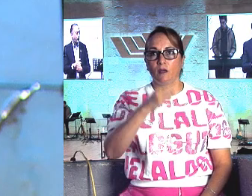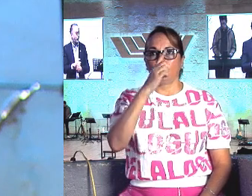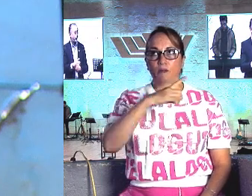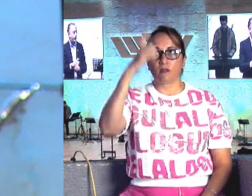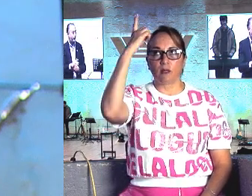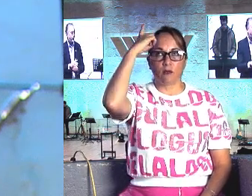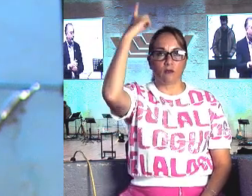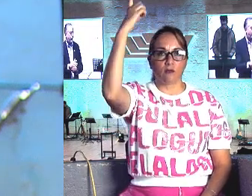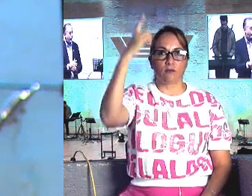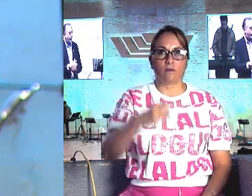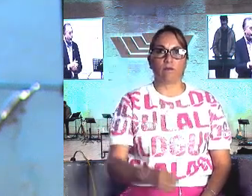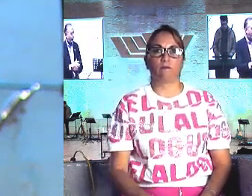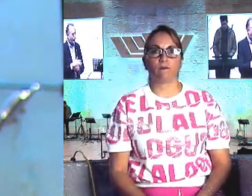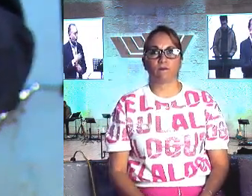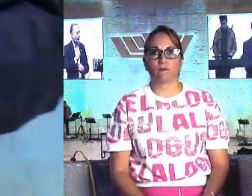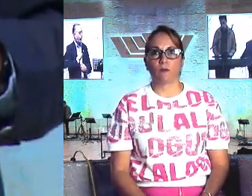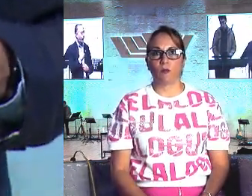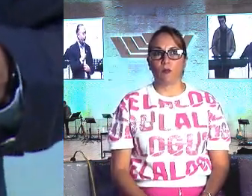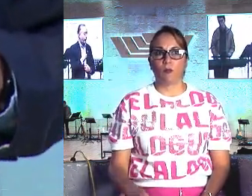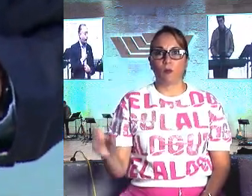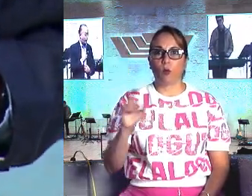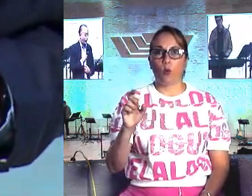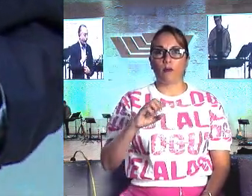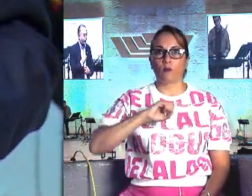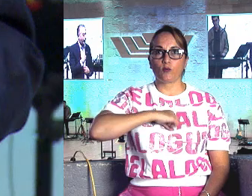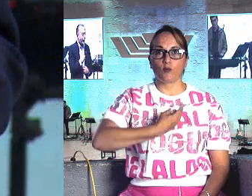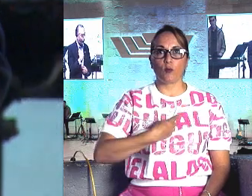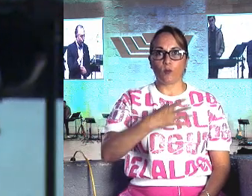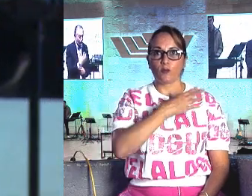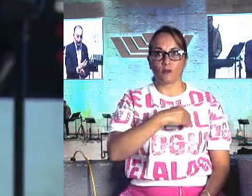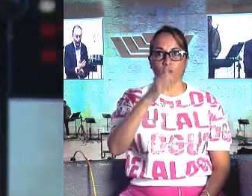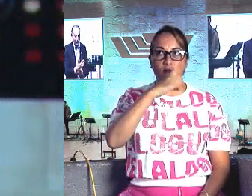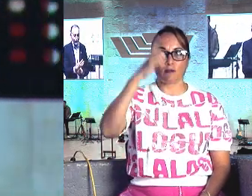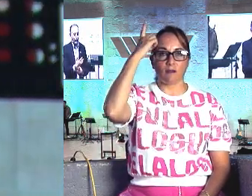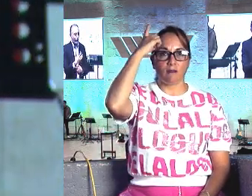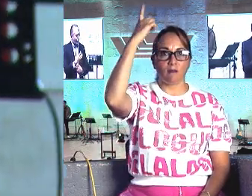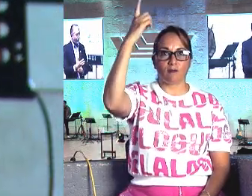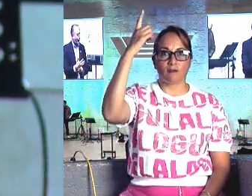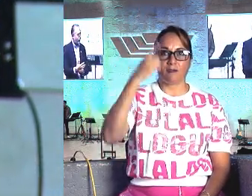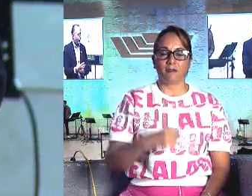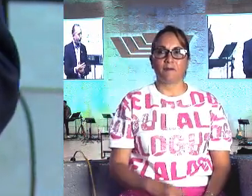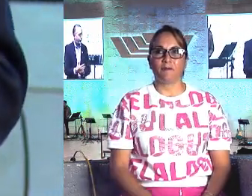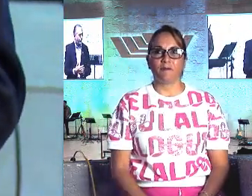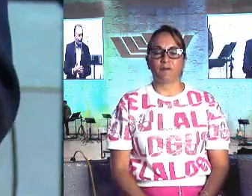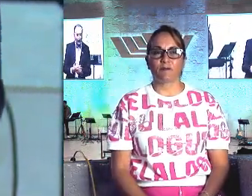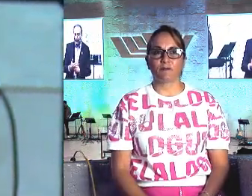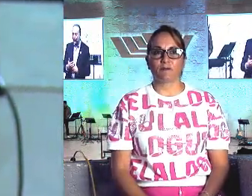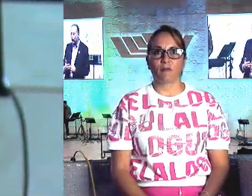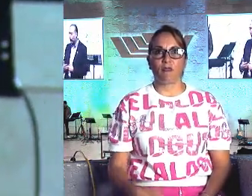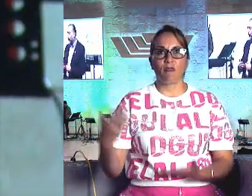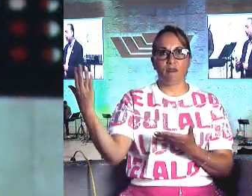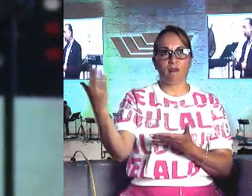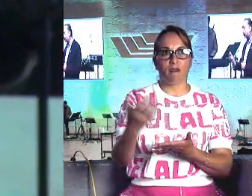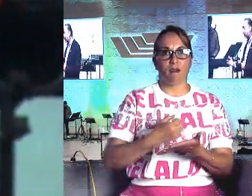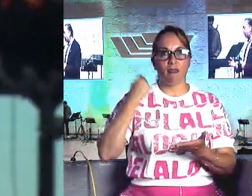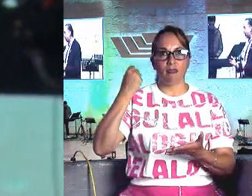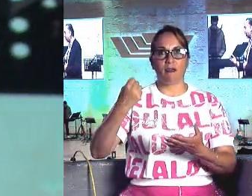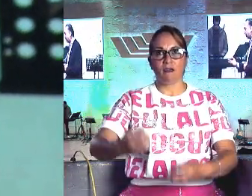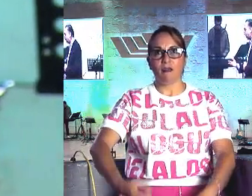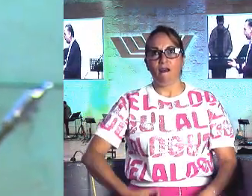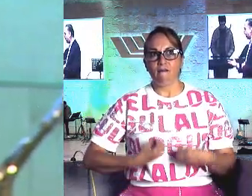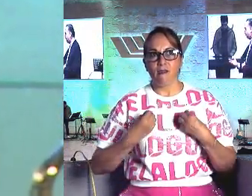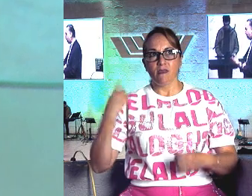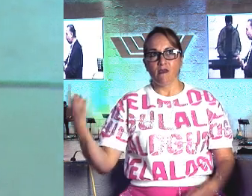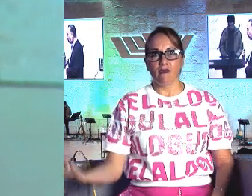Dios. Y cuando somos hijos de Dios, entonces eso sí, nos da el derecho de ganarnos la vida